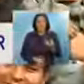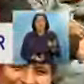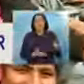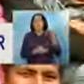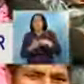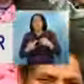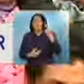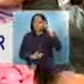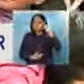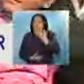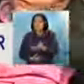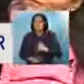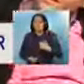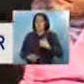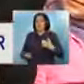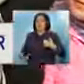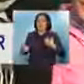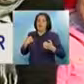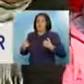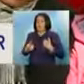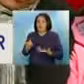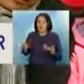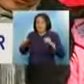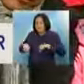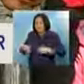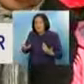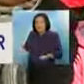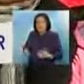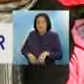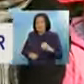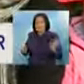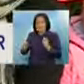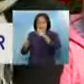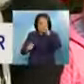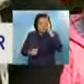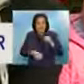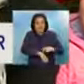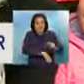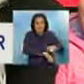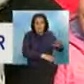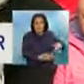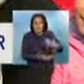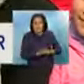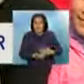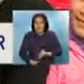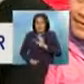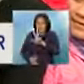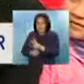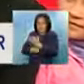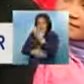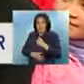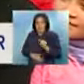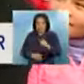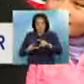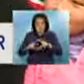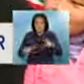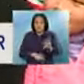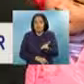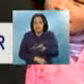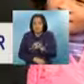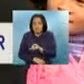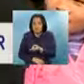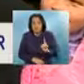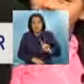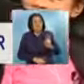al desfile? Porque me siento emocionada estar acá en la fiesta de Perú. ¿A qué hora has venido? Desde las 3 de la mañana. ¿Tu invitación?